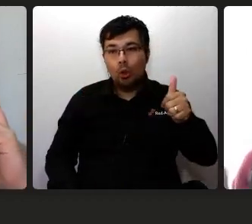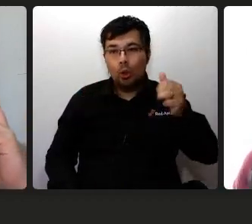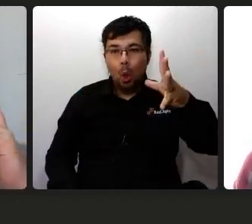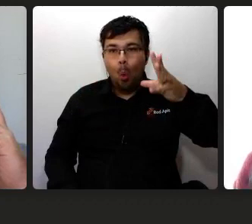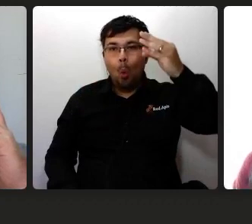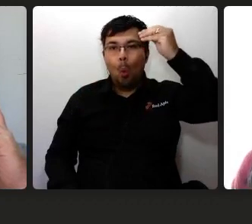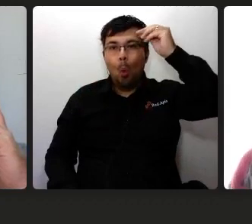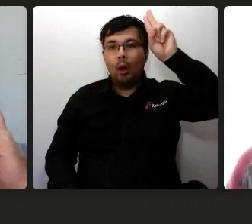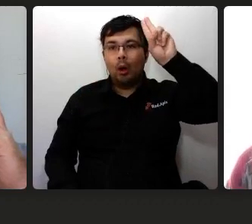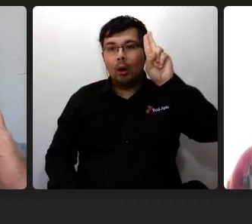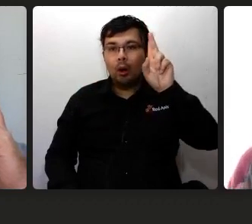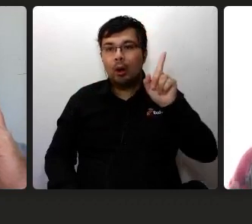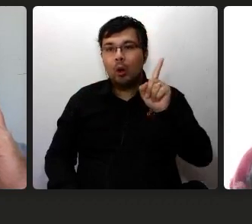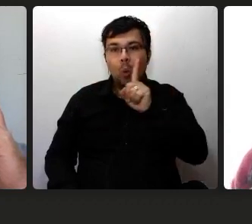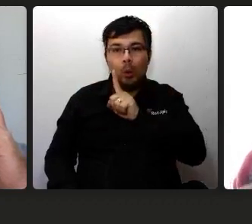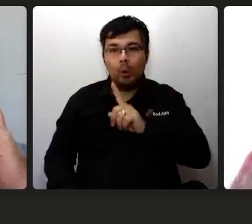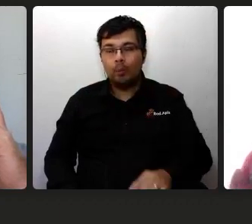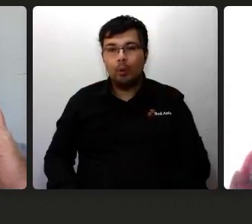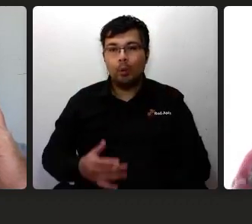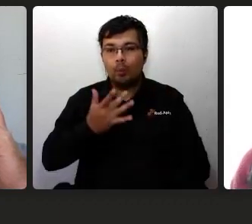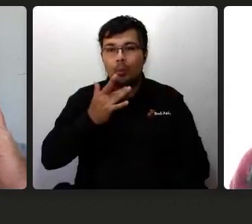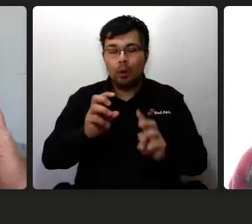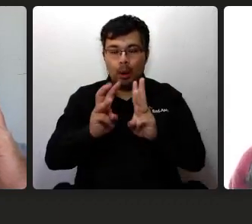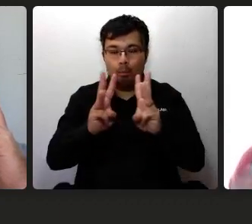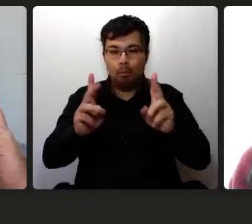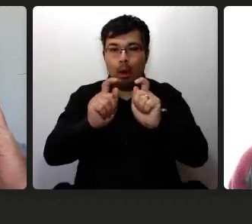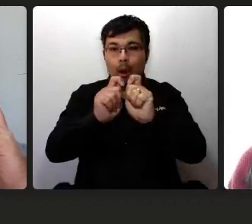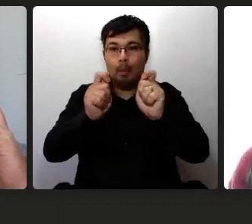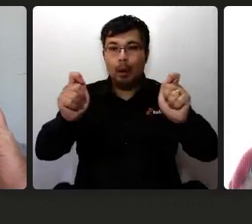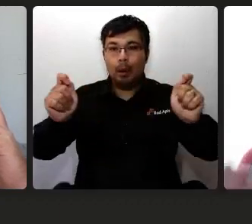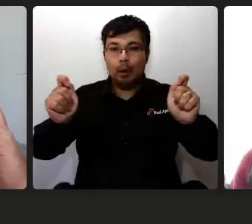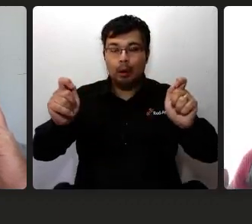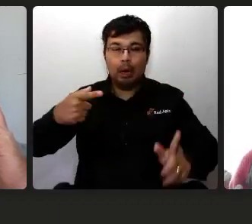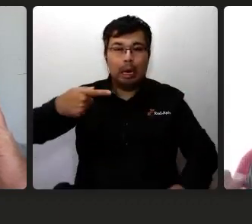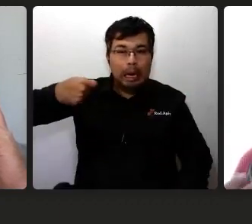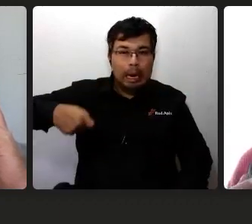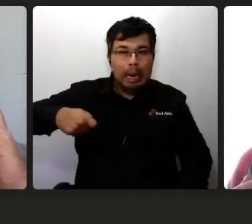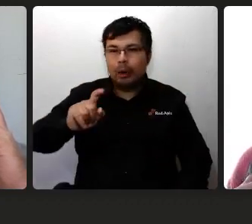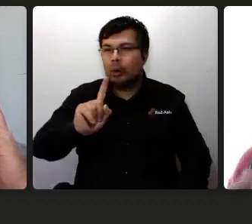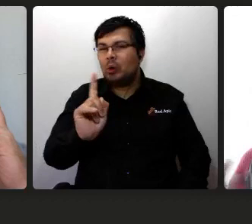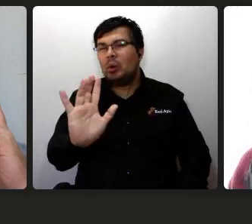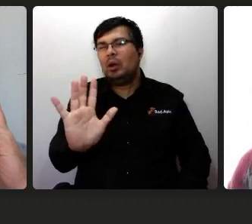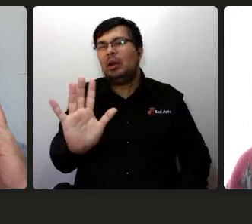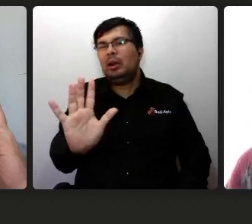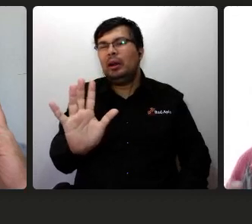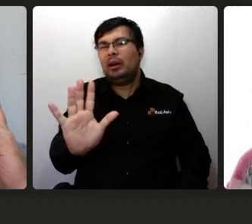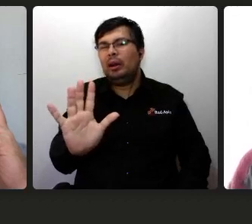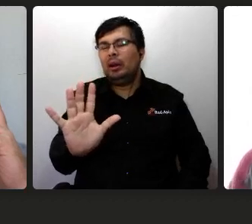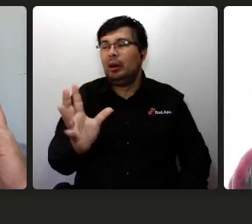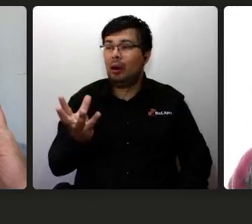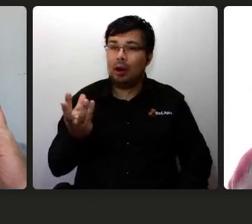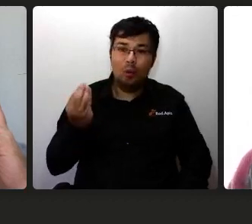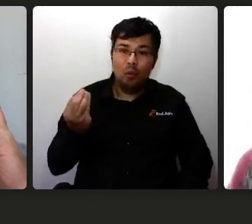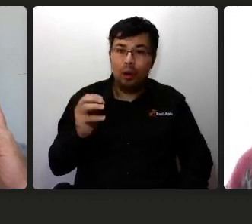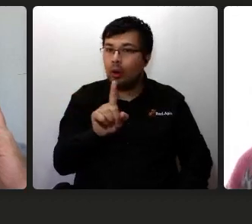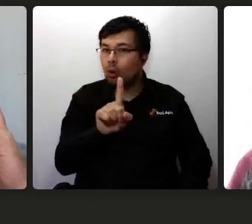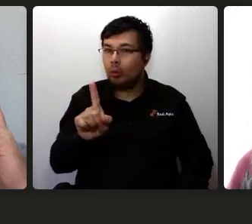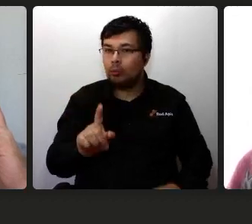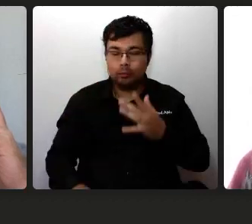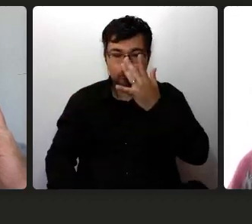lo último que dejan, porque generalmente esa impresión como de que no, que es caro y que en realidad no es muy útil, y la verdad es que es